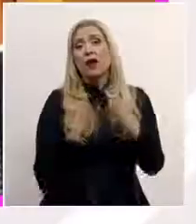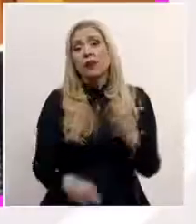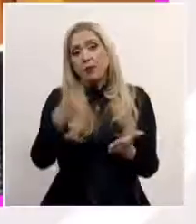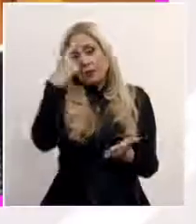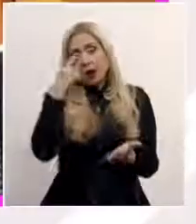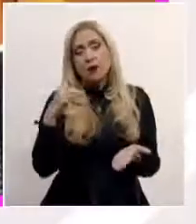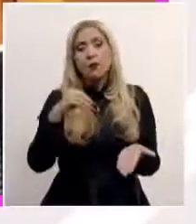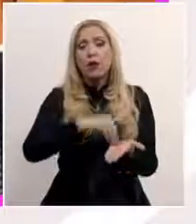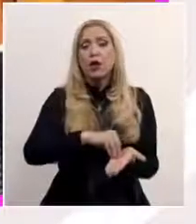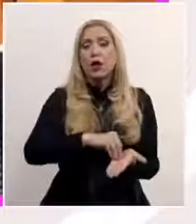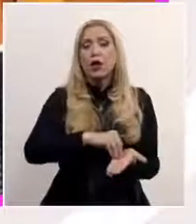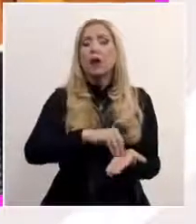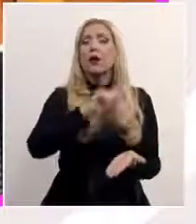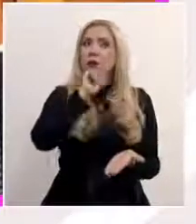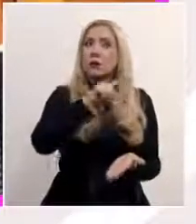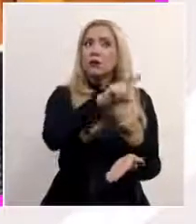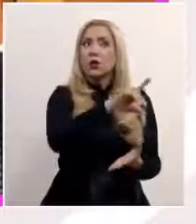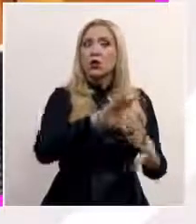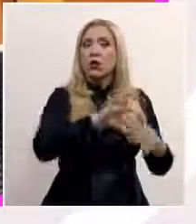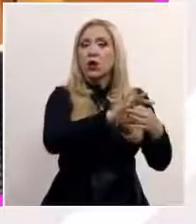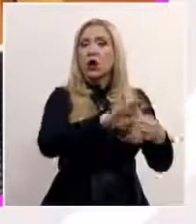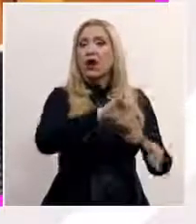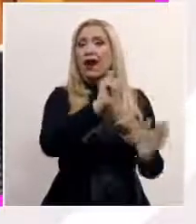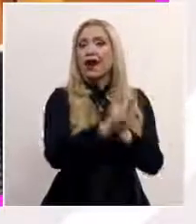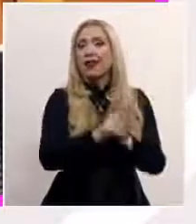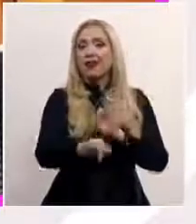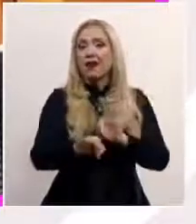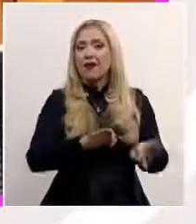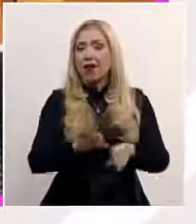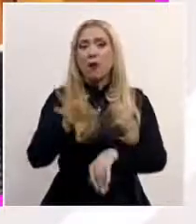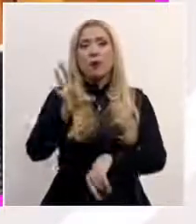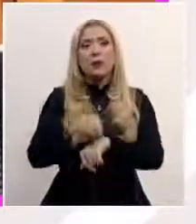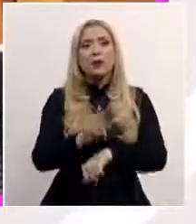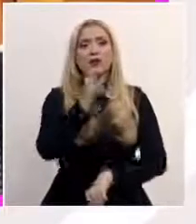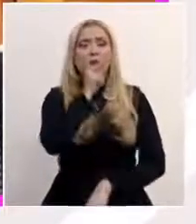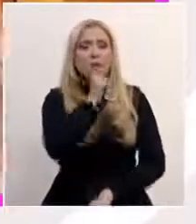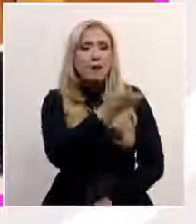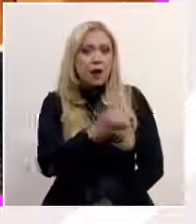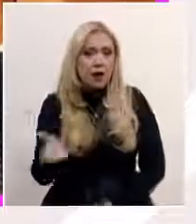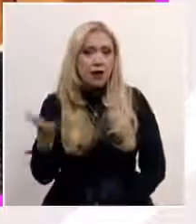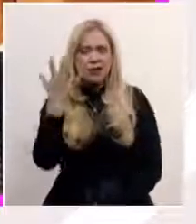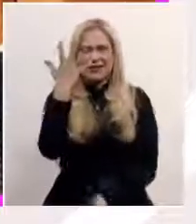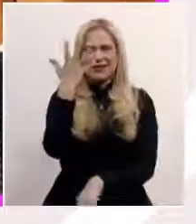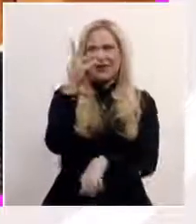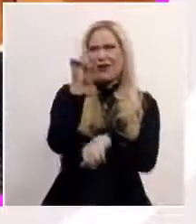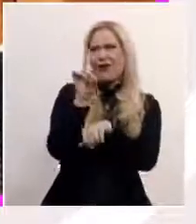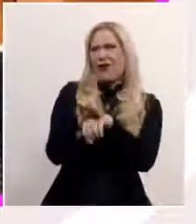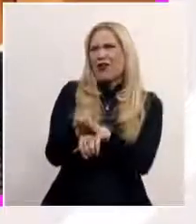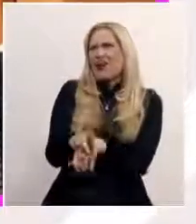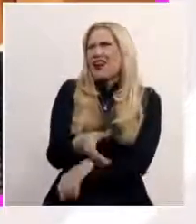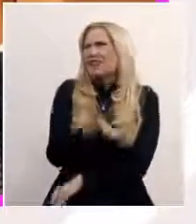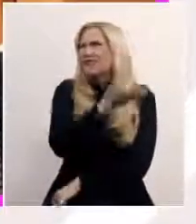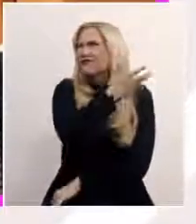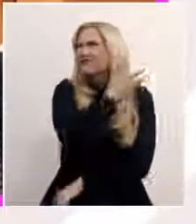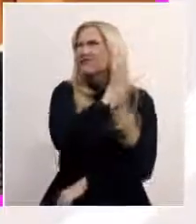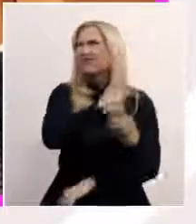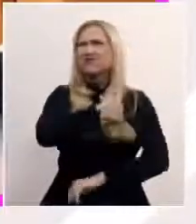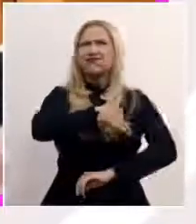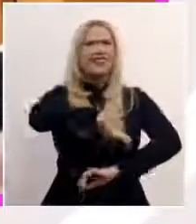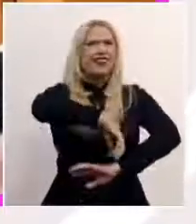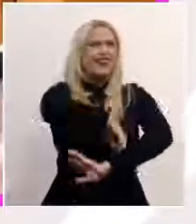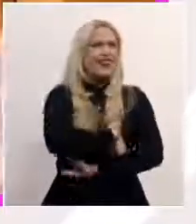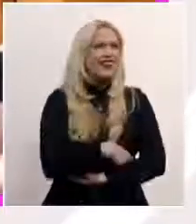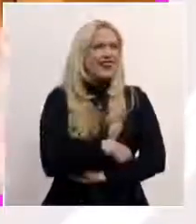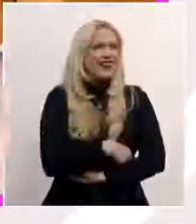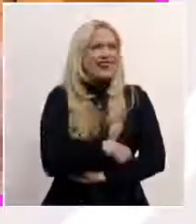del Trabajo las reformas a las licencias de paternidad, porque como está ahorita son 5 días y como decía Alfonso hace un momento, la licencia de paternidad no es